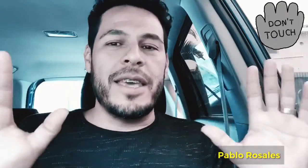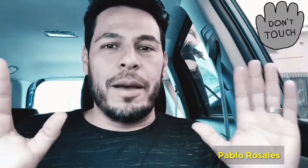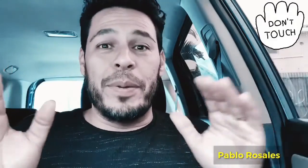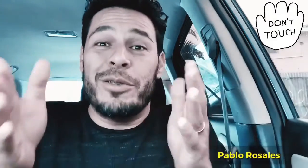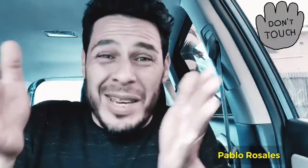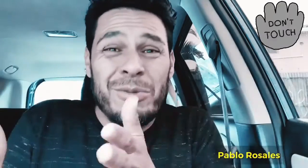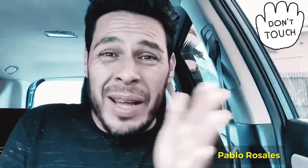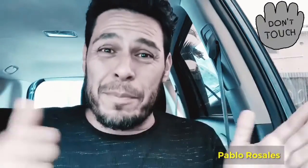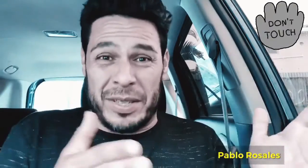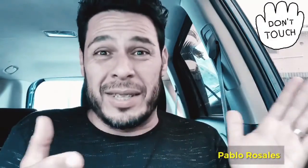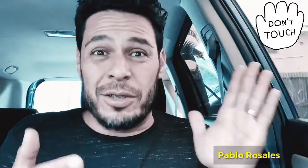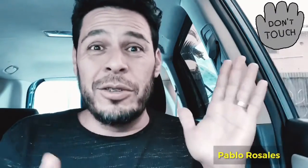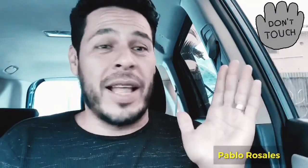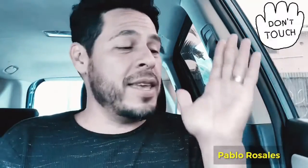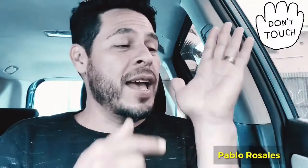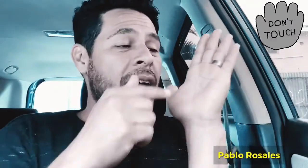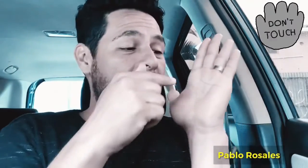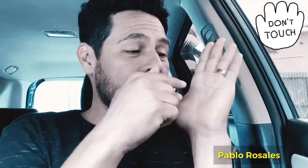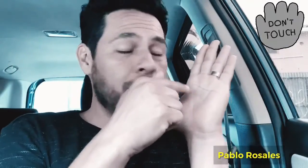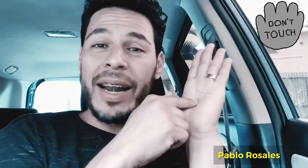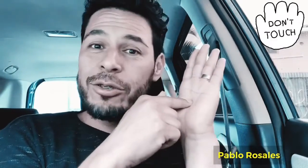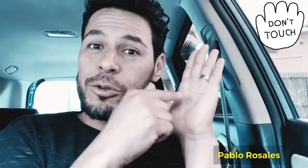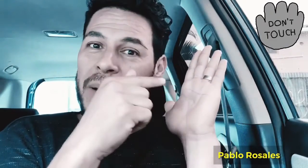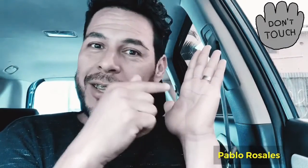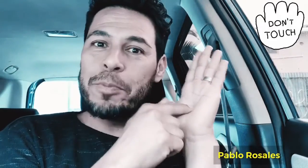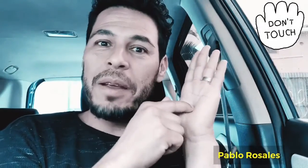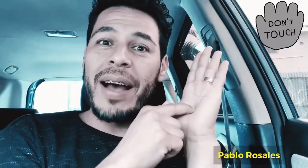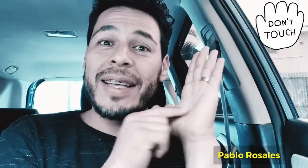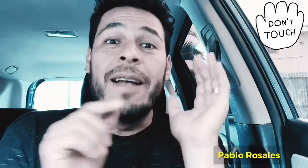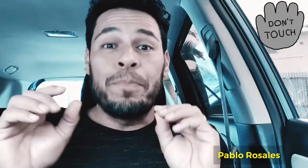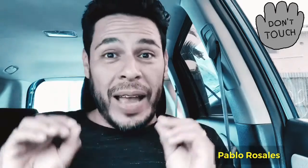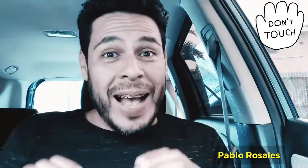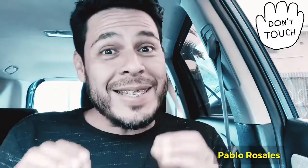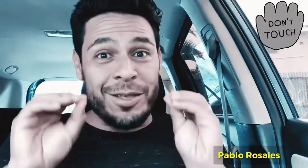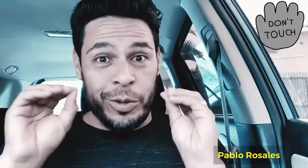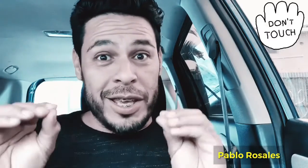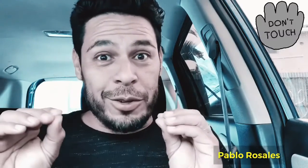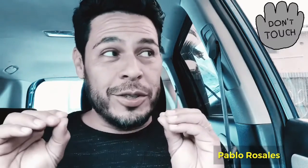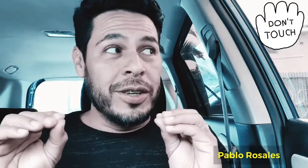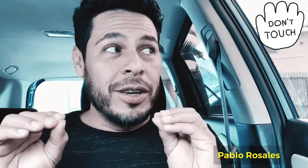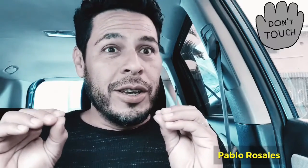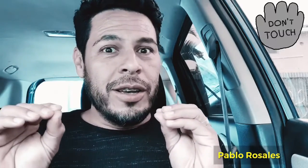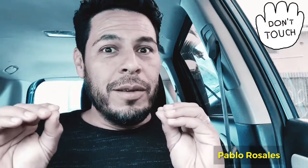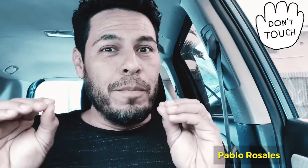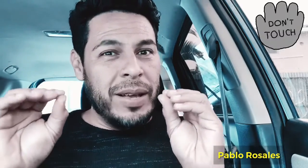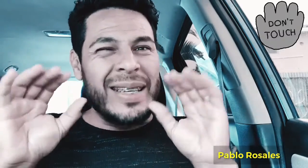una niña, pero si es una representación de una niña, hay que tocarle sus partes privadas, hace sonidos